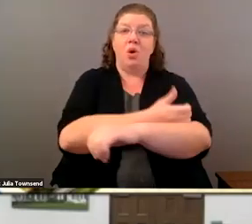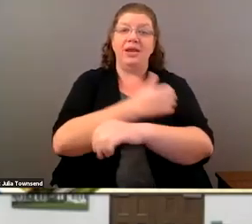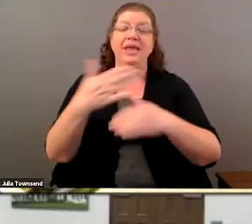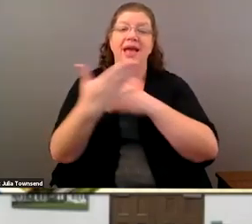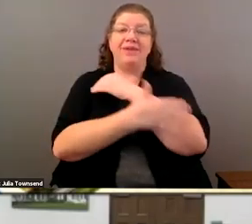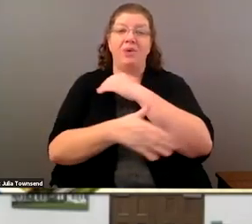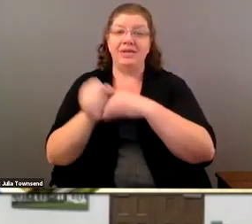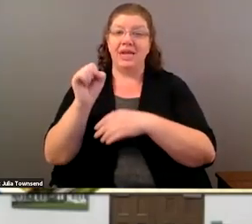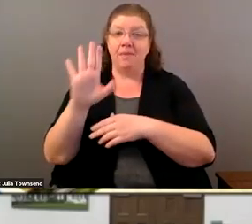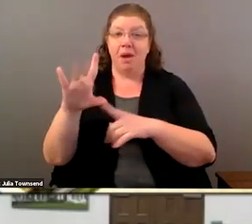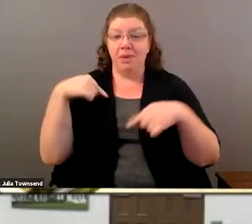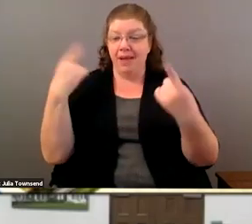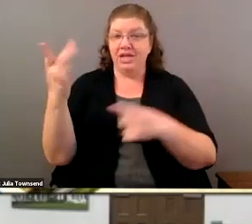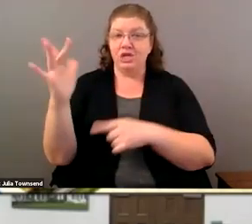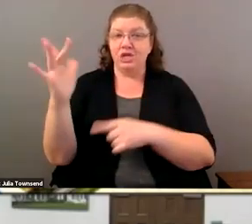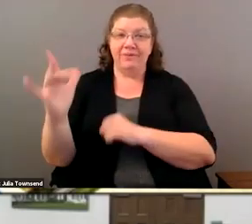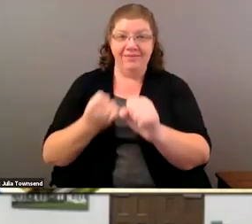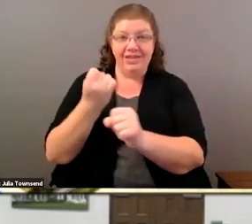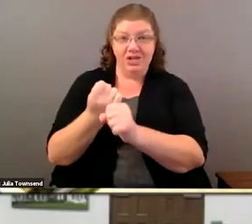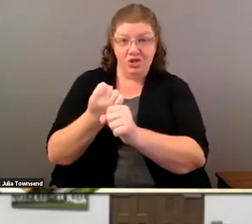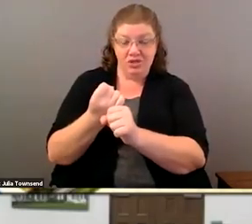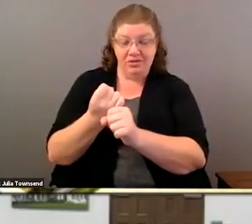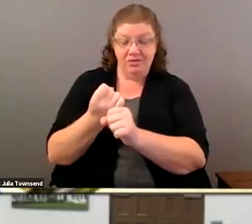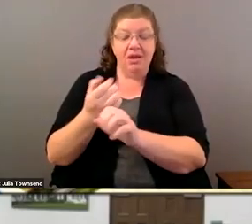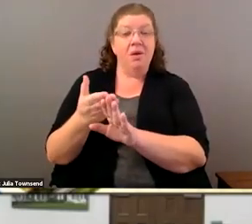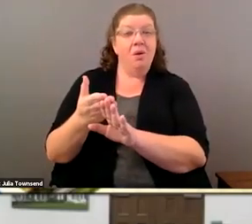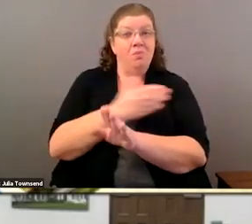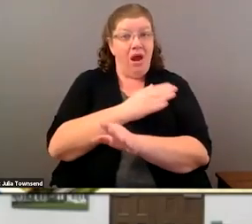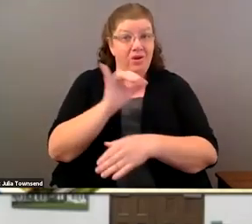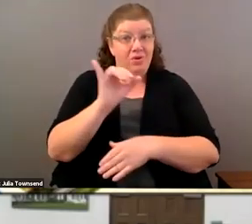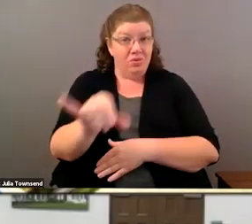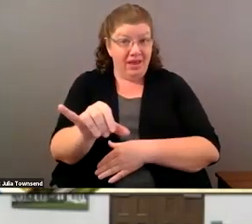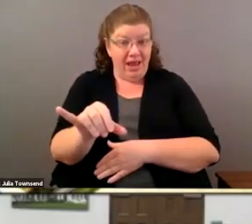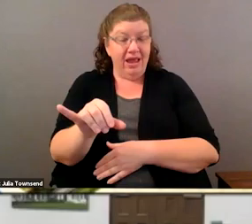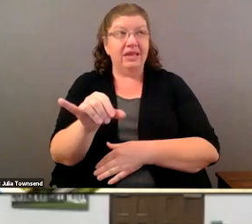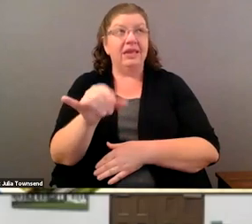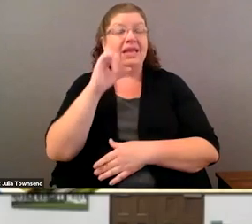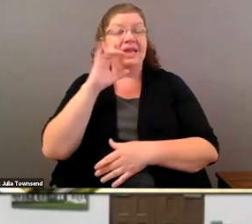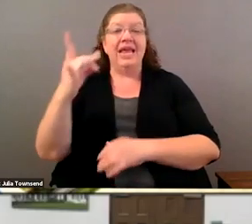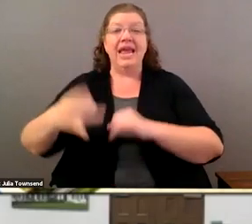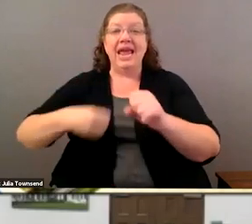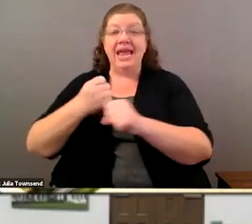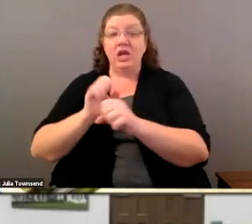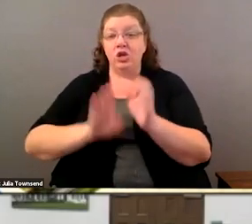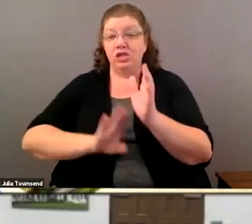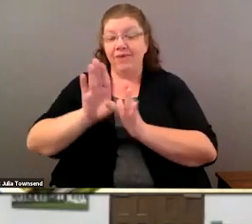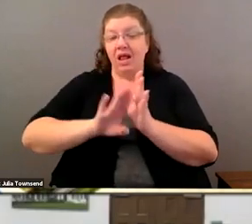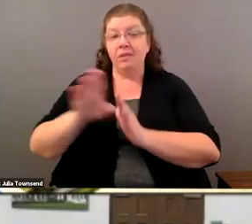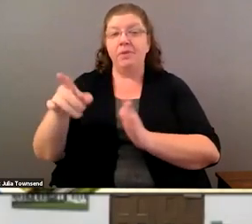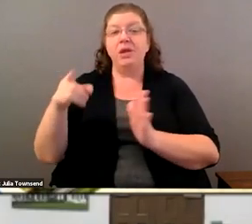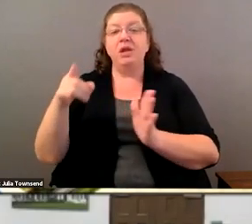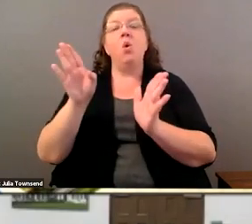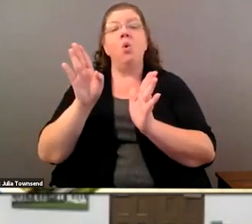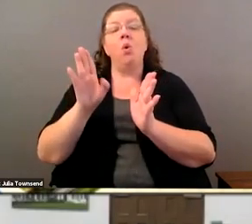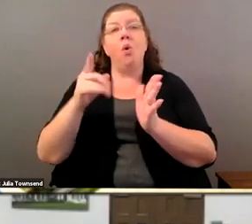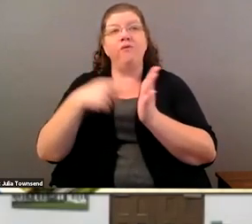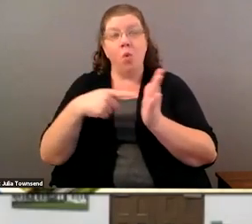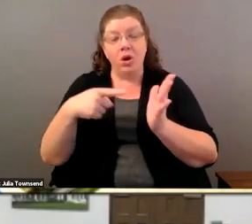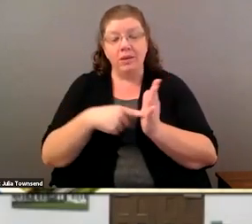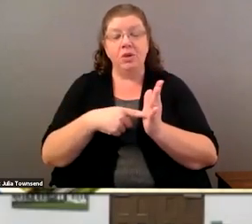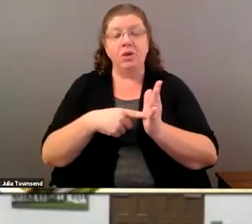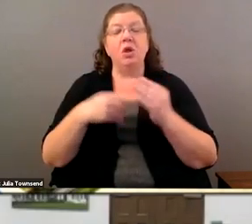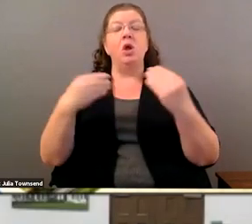de viviendas y ha trabajado para la autoridad de viviendas aquí en santa bárbara y antes de venir